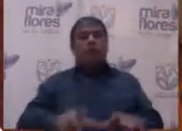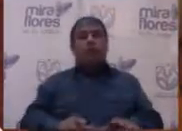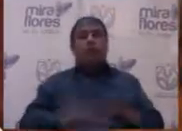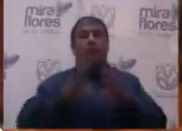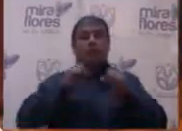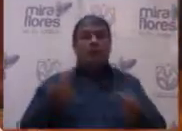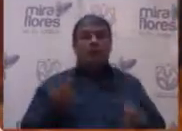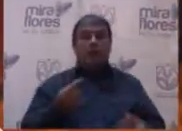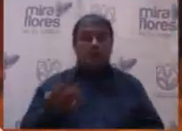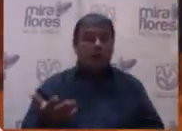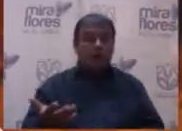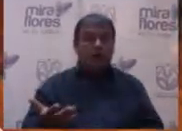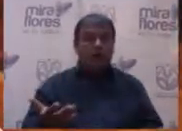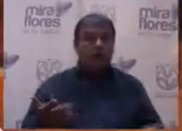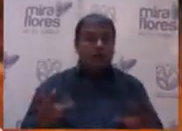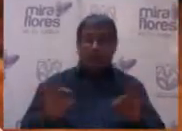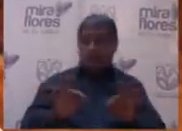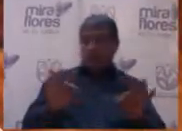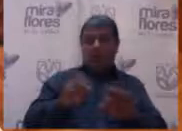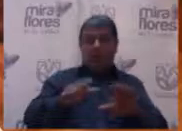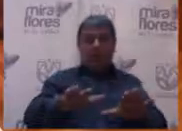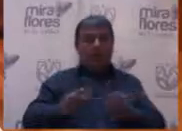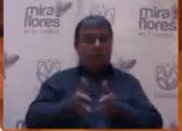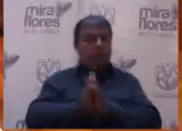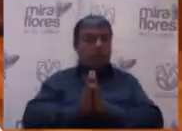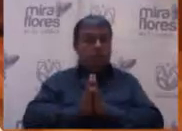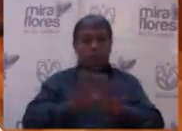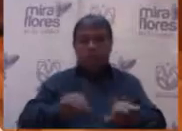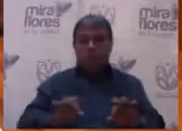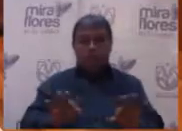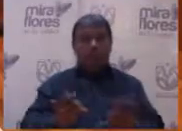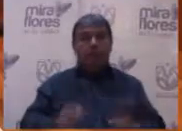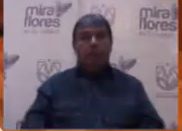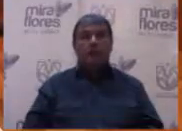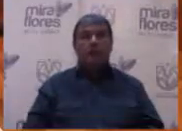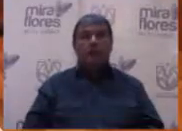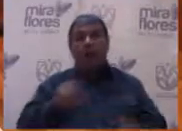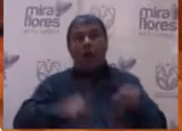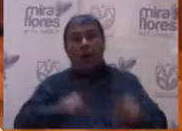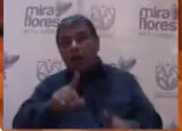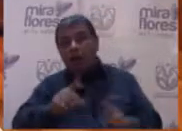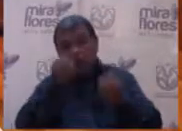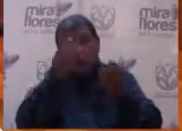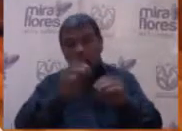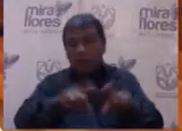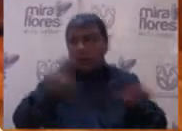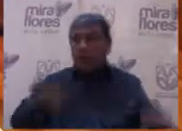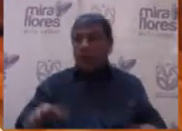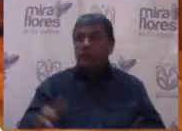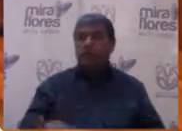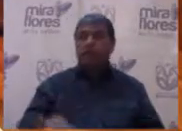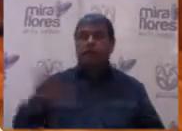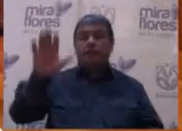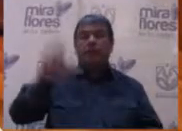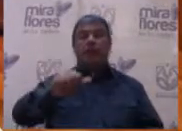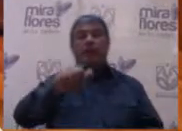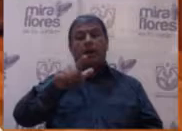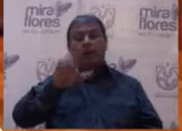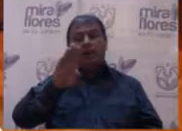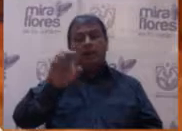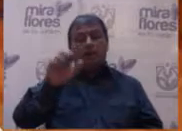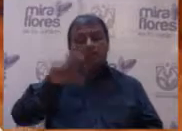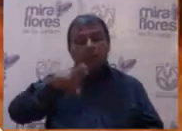General? Ningún pedido, señor alcalde. No tenemos pedidos. ¿Algún informe en mesa? Señor Albertis,